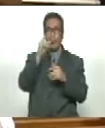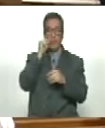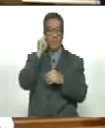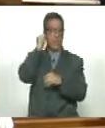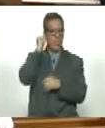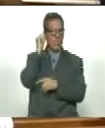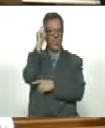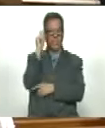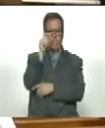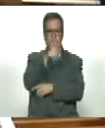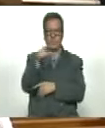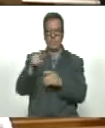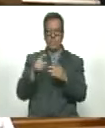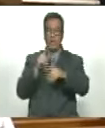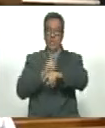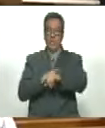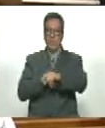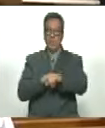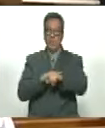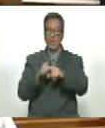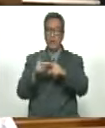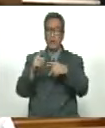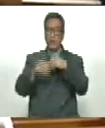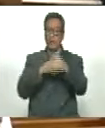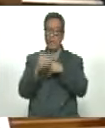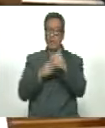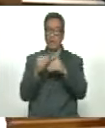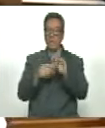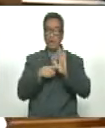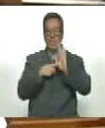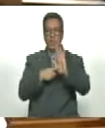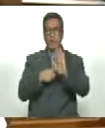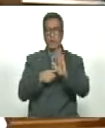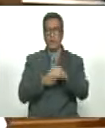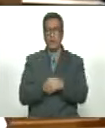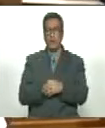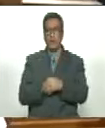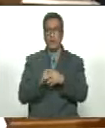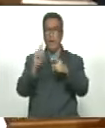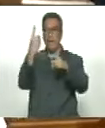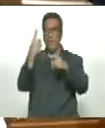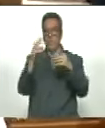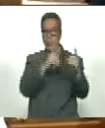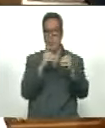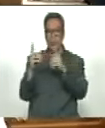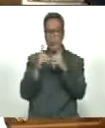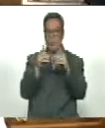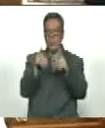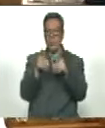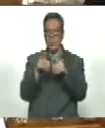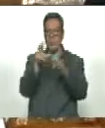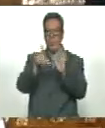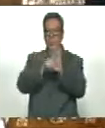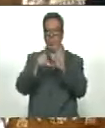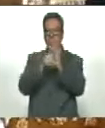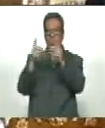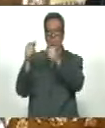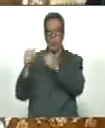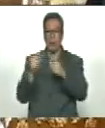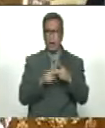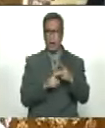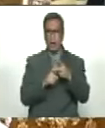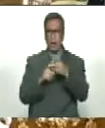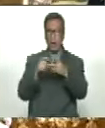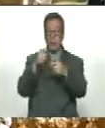diputadas. En este momento vamos a hacer la presentación en primera discusión de la Ley de Presupuesto para el